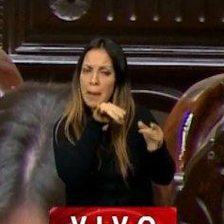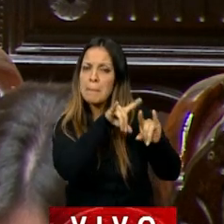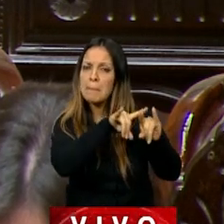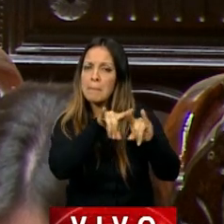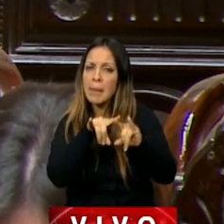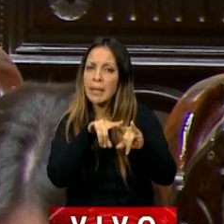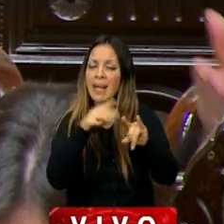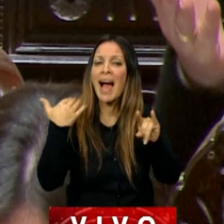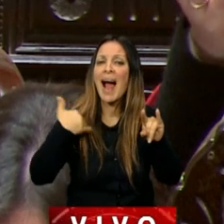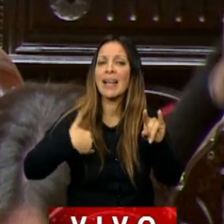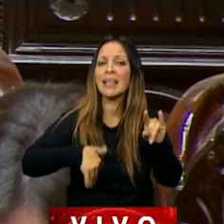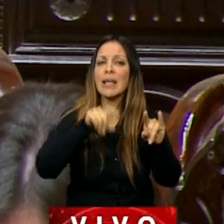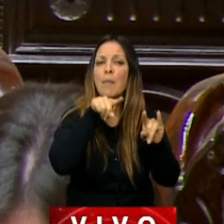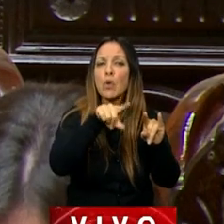página